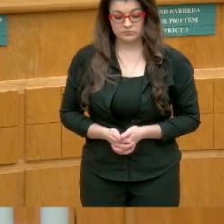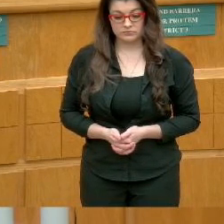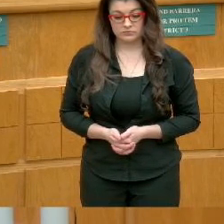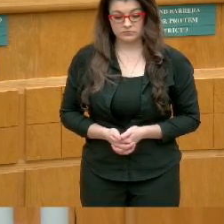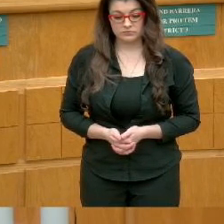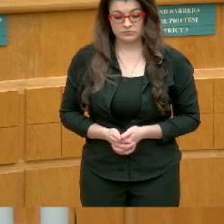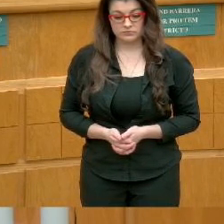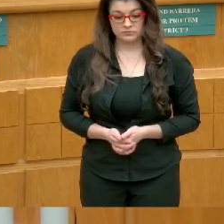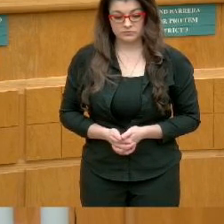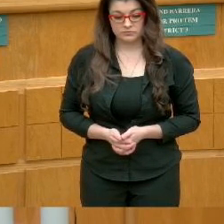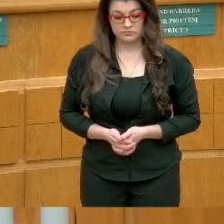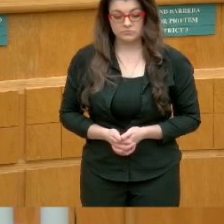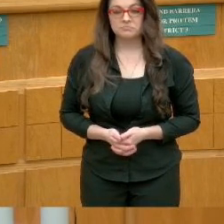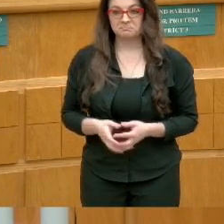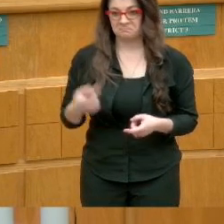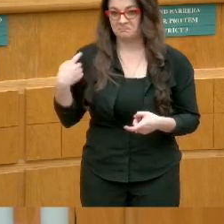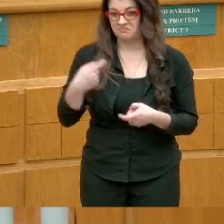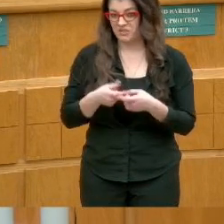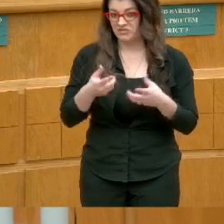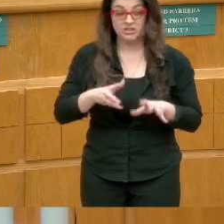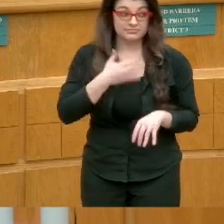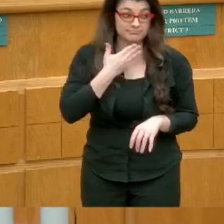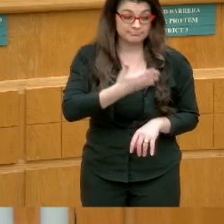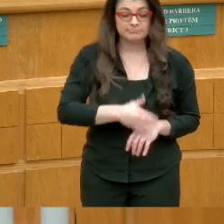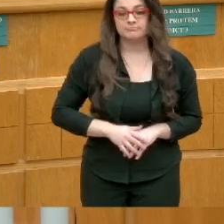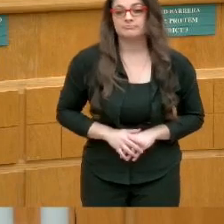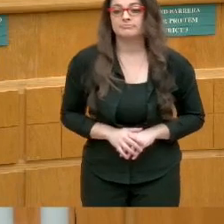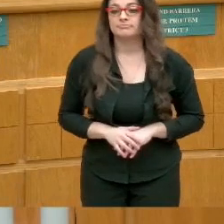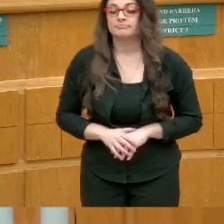3 fallecimientos. Okay, great. Thank you.